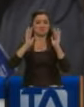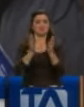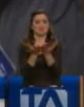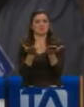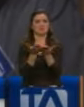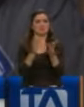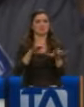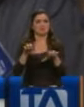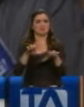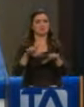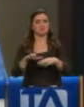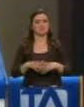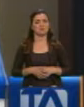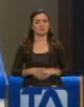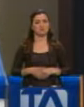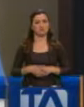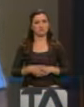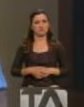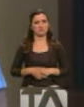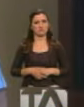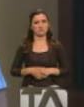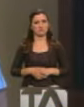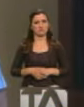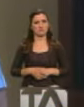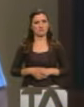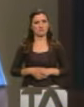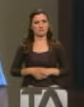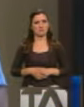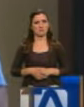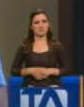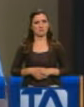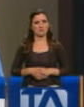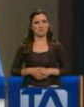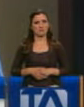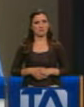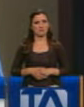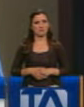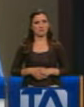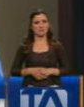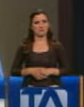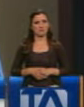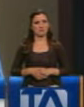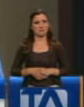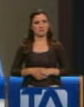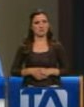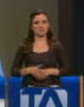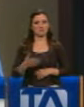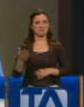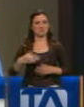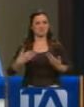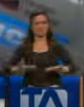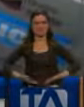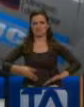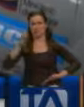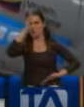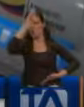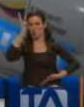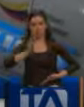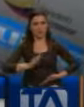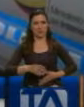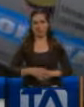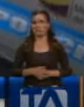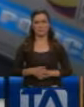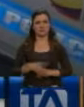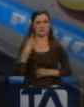o dónde fue a botar. No, al respecto tengo un dato que la señora no estuvo embarazada. Las